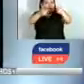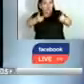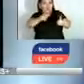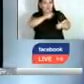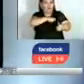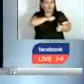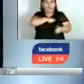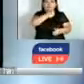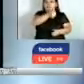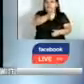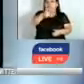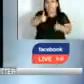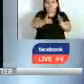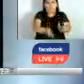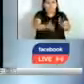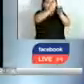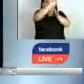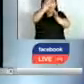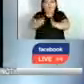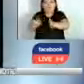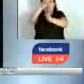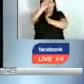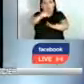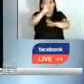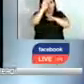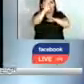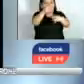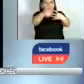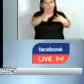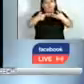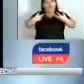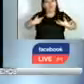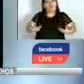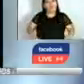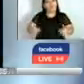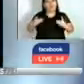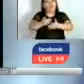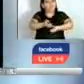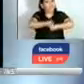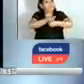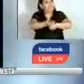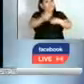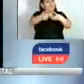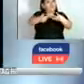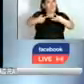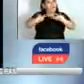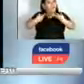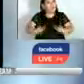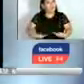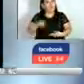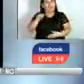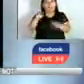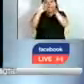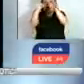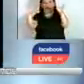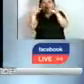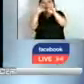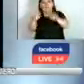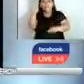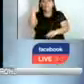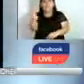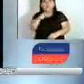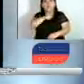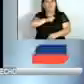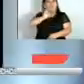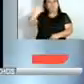la transparencia y respetar los derechos humanos, incluida la libertad de expresión. Eso es lo que dice en este caso este vocero del Departamento